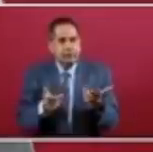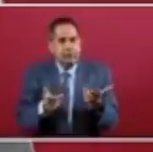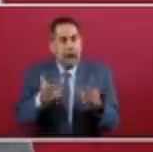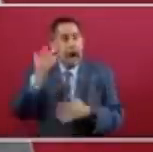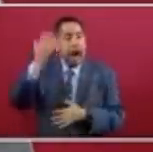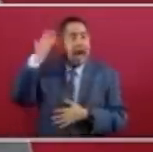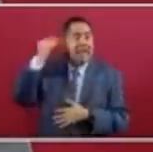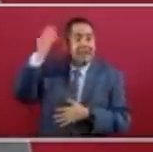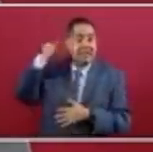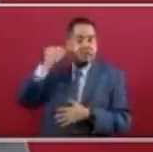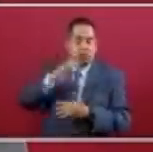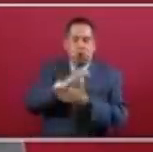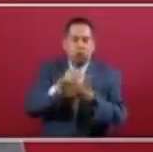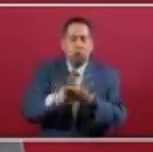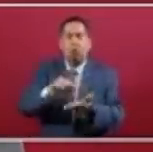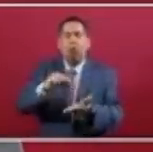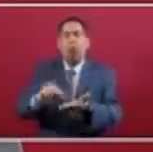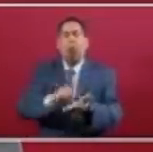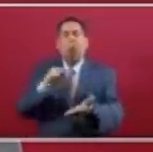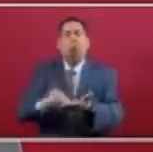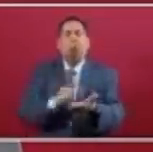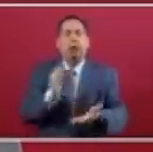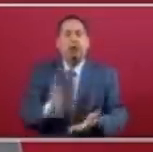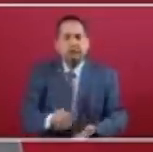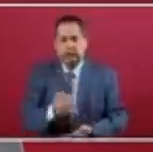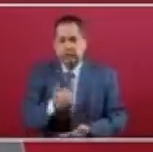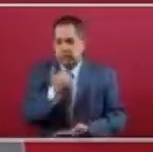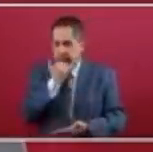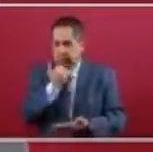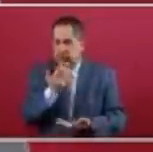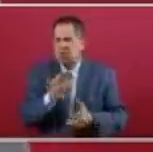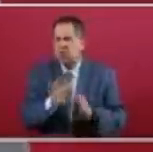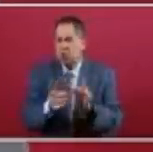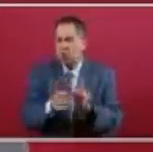aceptó la contratación.